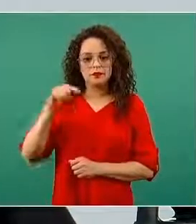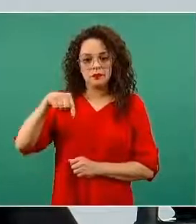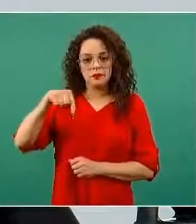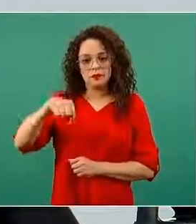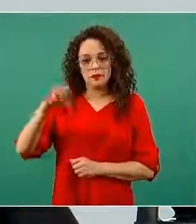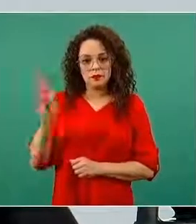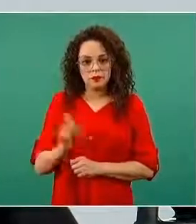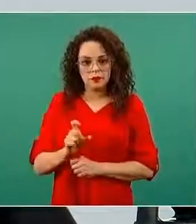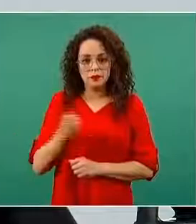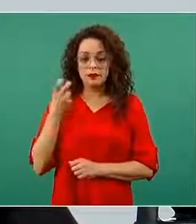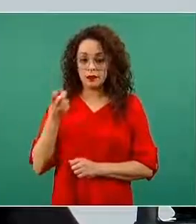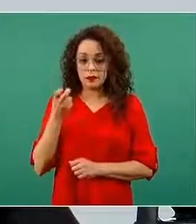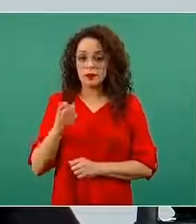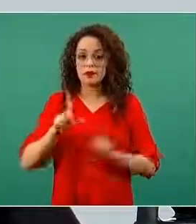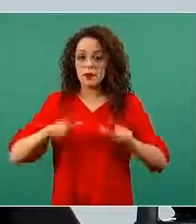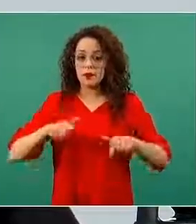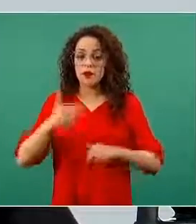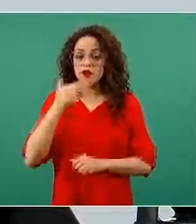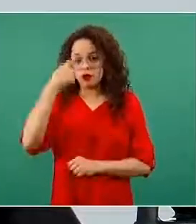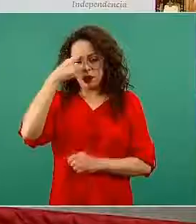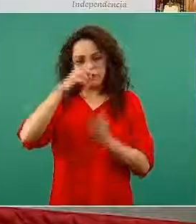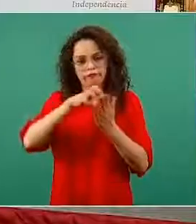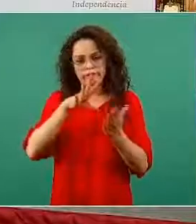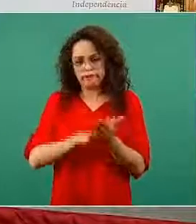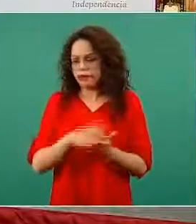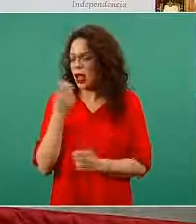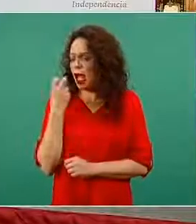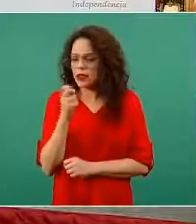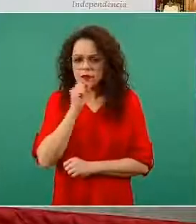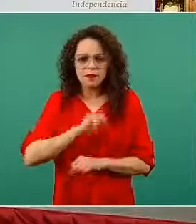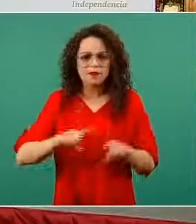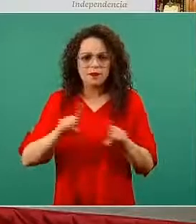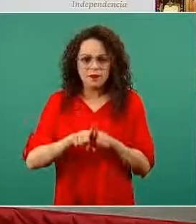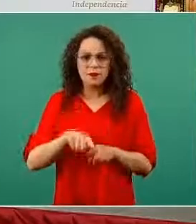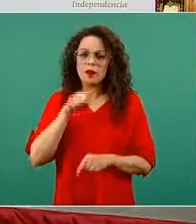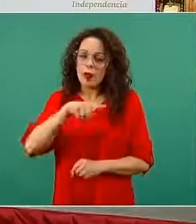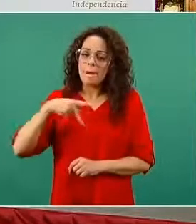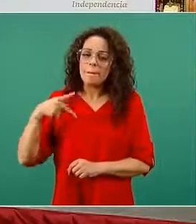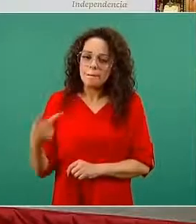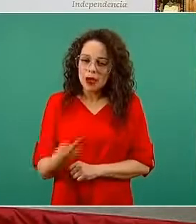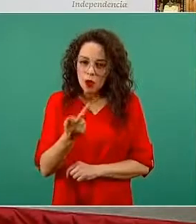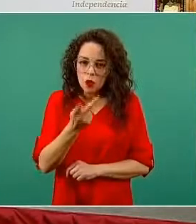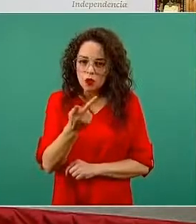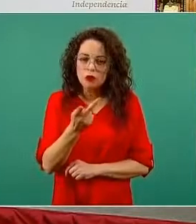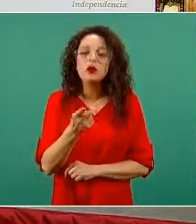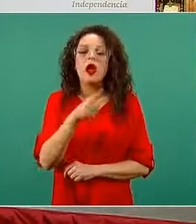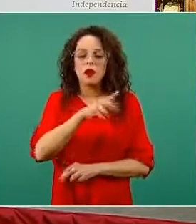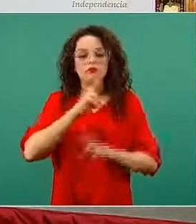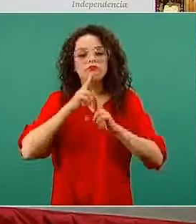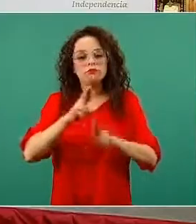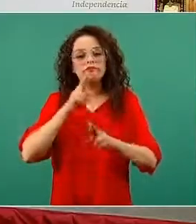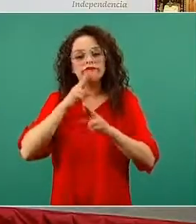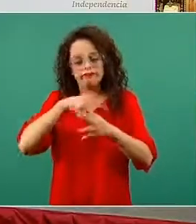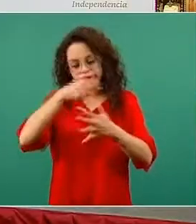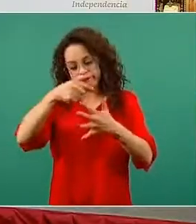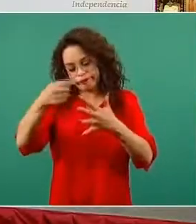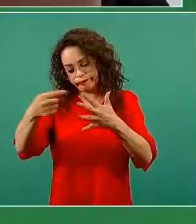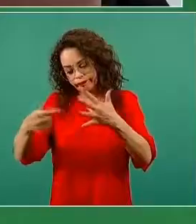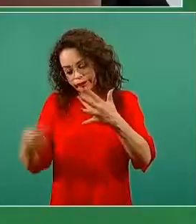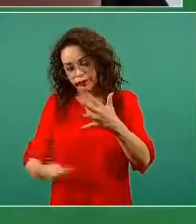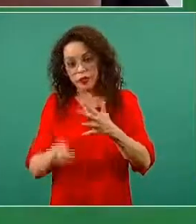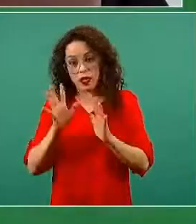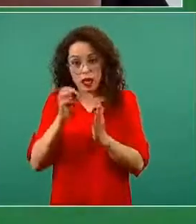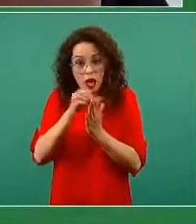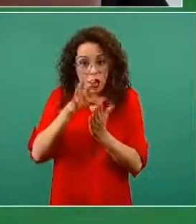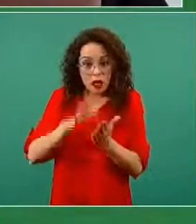mivacuna.gov.mx, es la plataforma que se ha utilizado para el registro. Ahí se harán estas preguntas filtro y una vez estén registradas irán